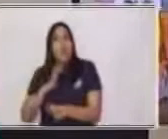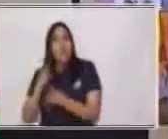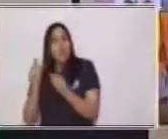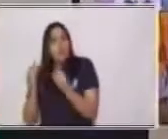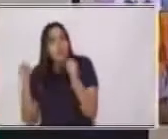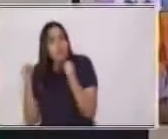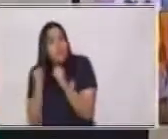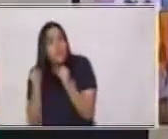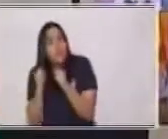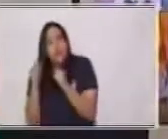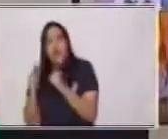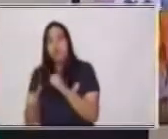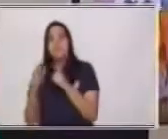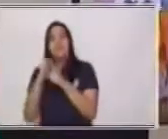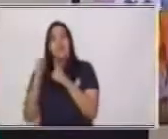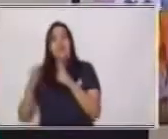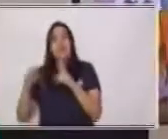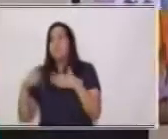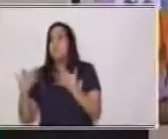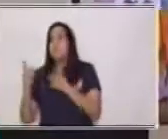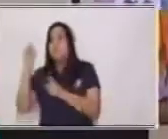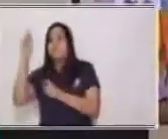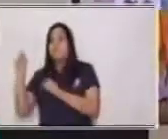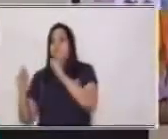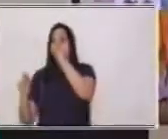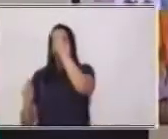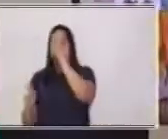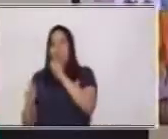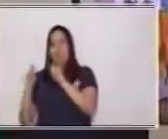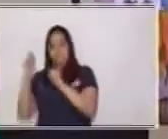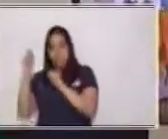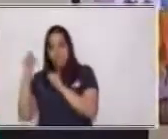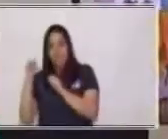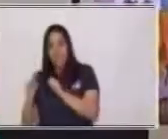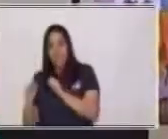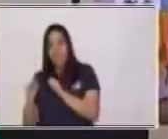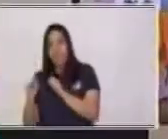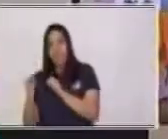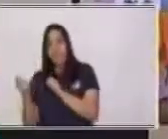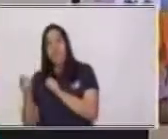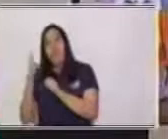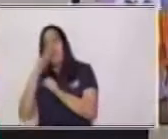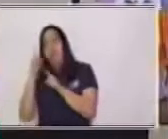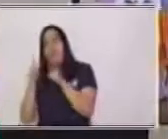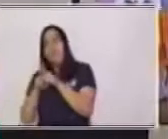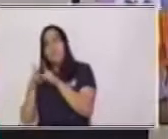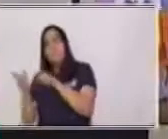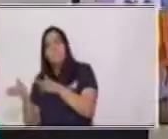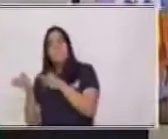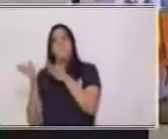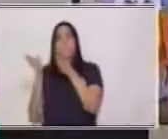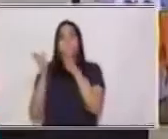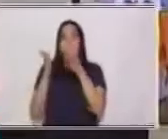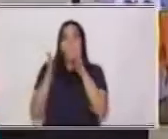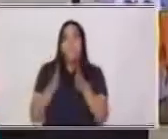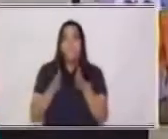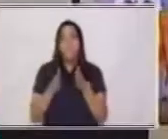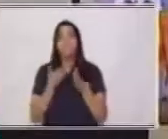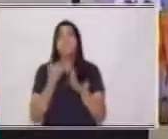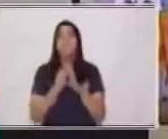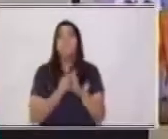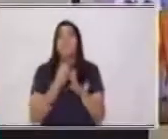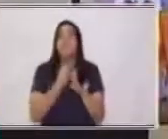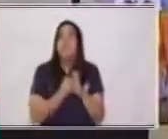oraciones se van a utilizar con signos de exclamación. También aprendimos que utilizamos nosotras